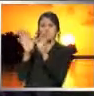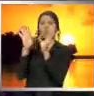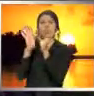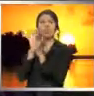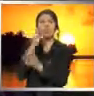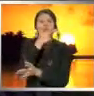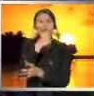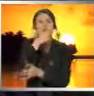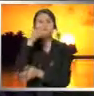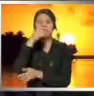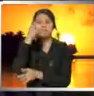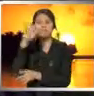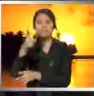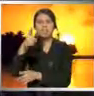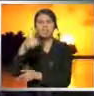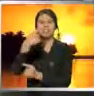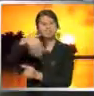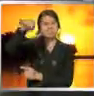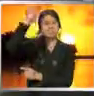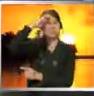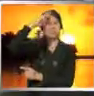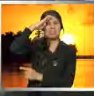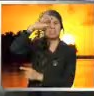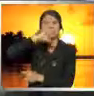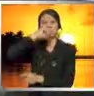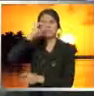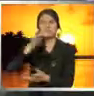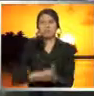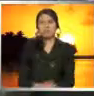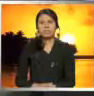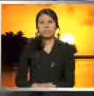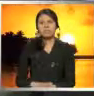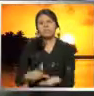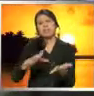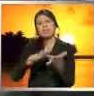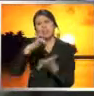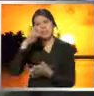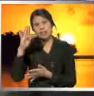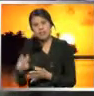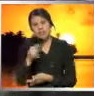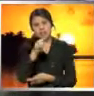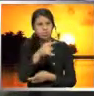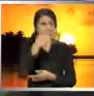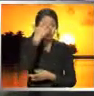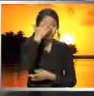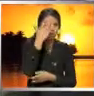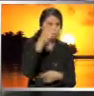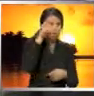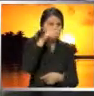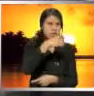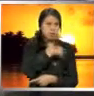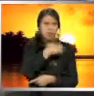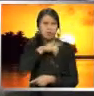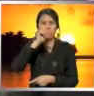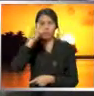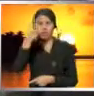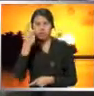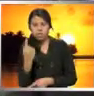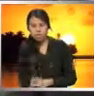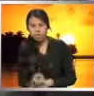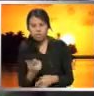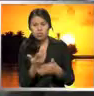Eduardo Galeano, seres sentipensantes. Muchísimas gracias por conceder tu tiempo a Capital 21 y bueno, ahí